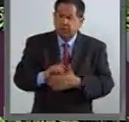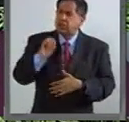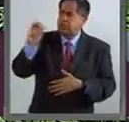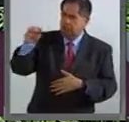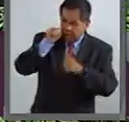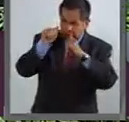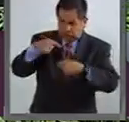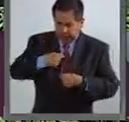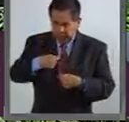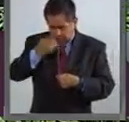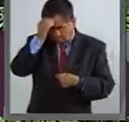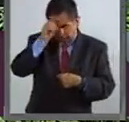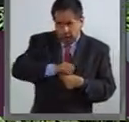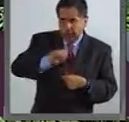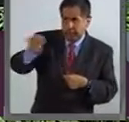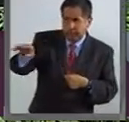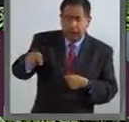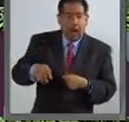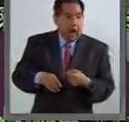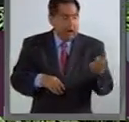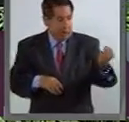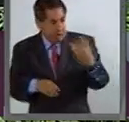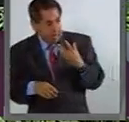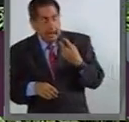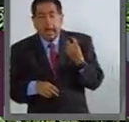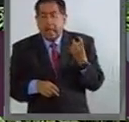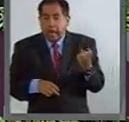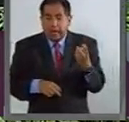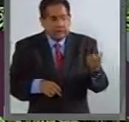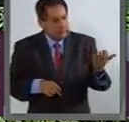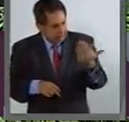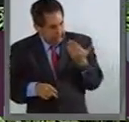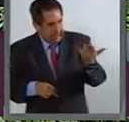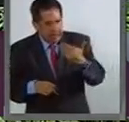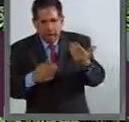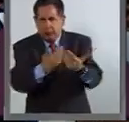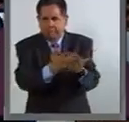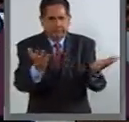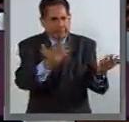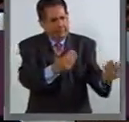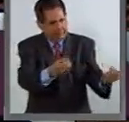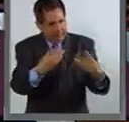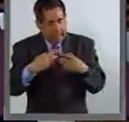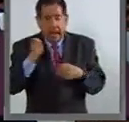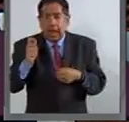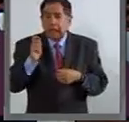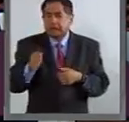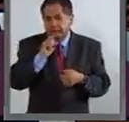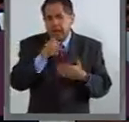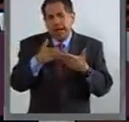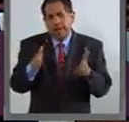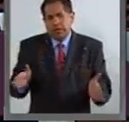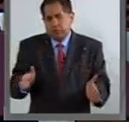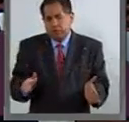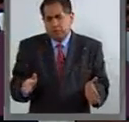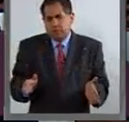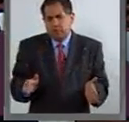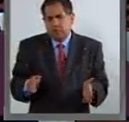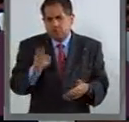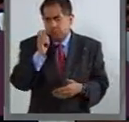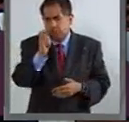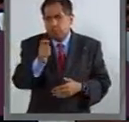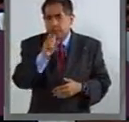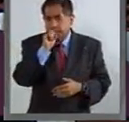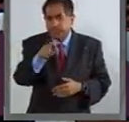escuchado. Y eso es apertura, eso es Parlamento abierto. Por eso es que